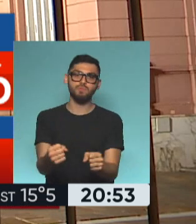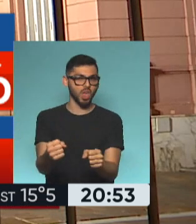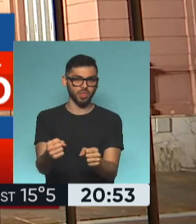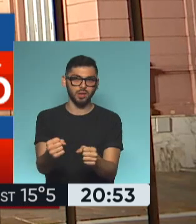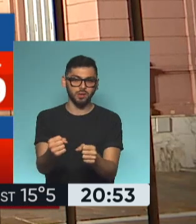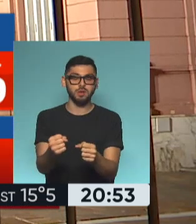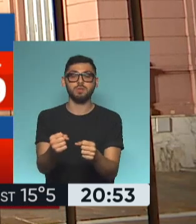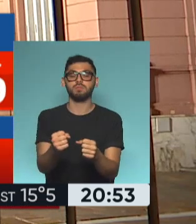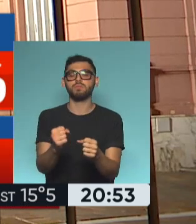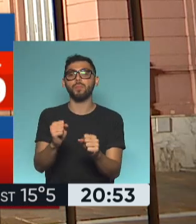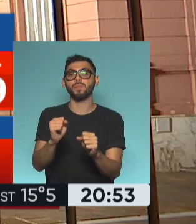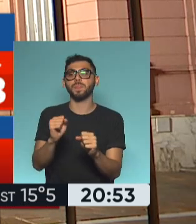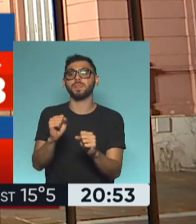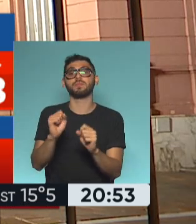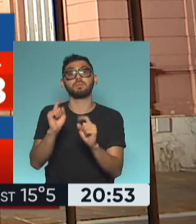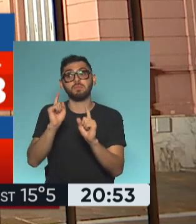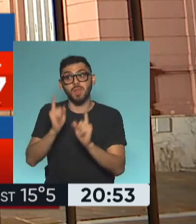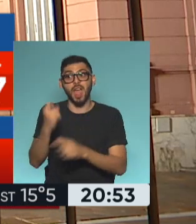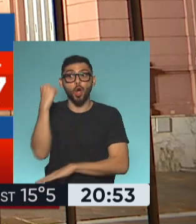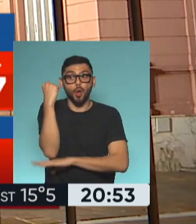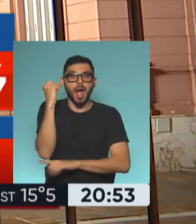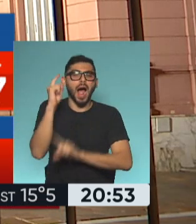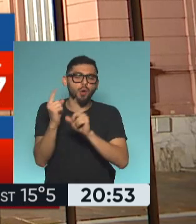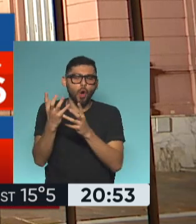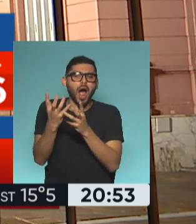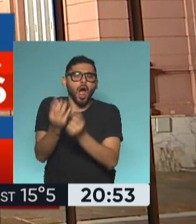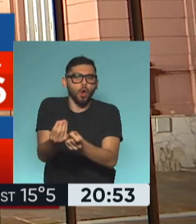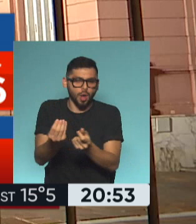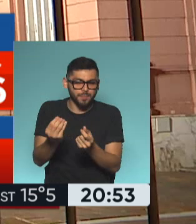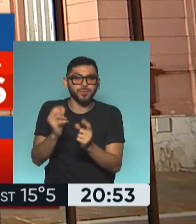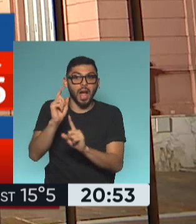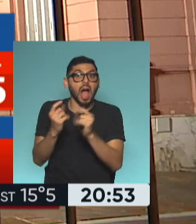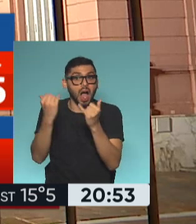allá de algunos apoyos desde lo económico que estaremos dando